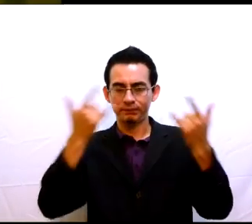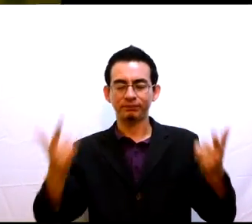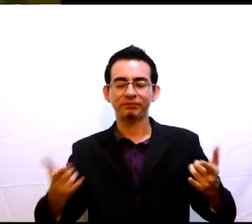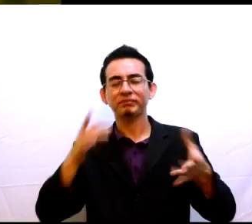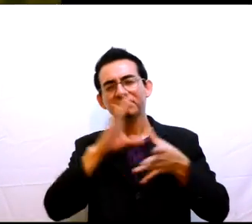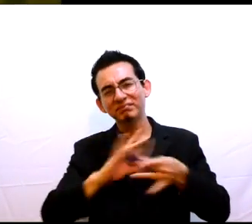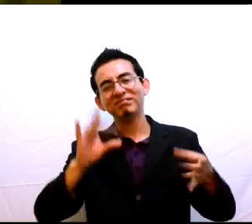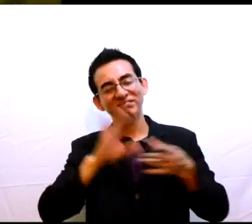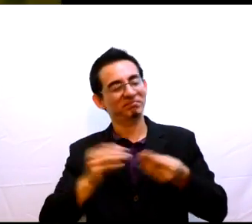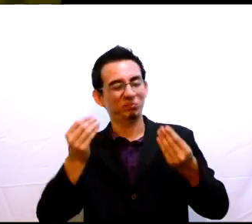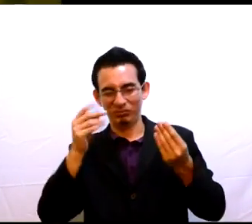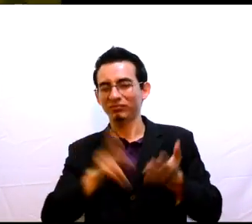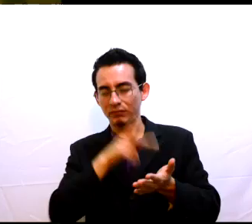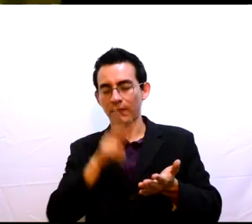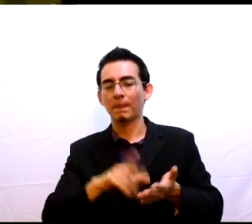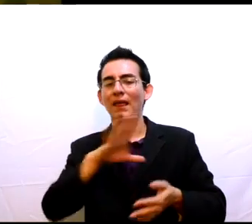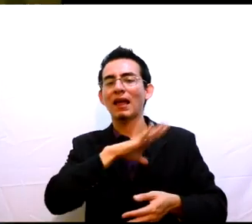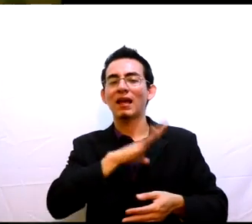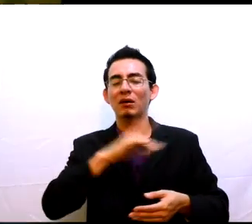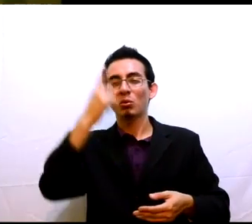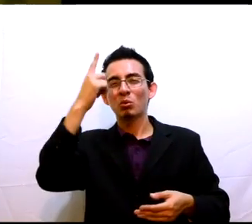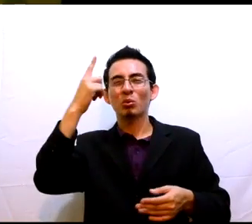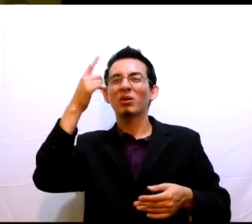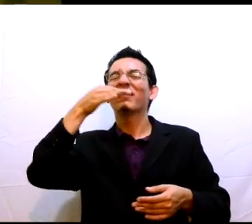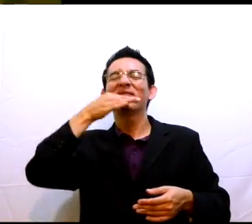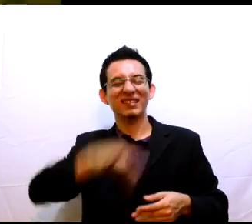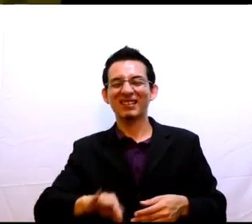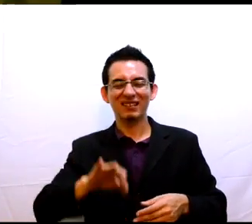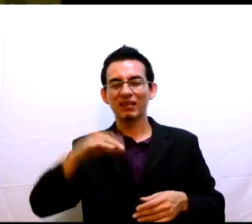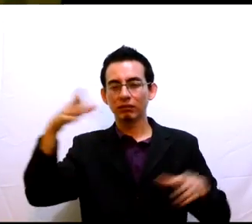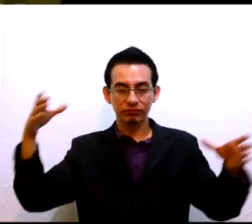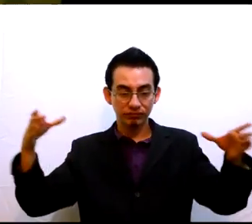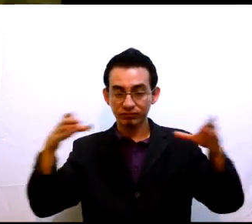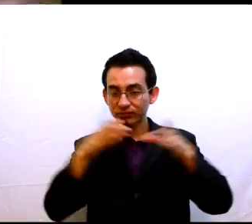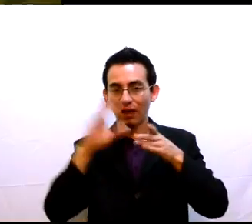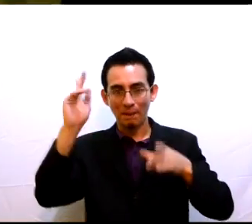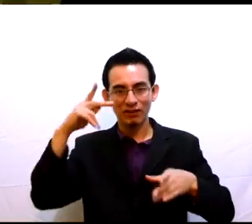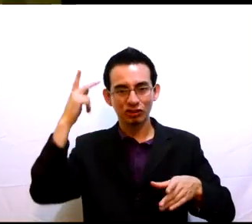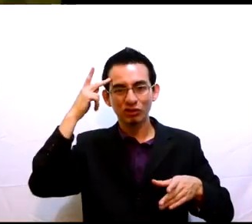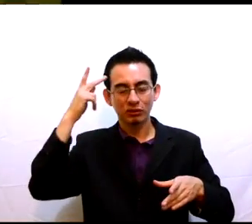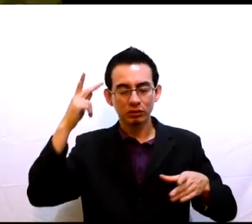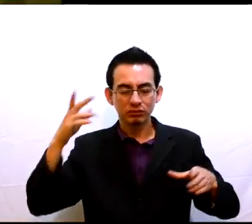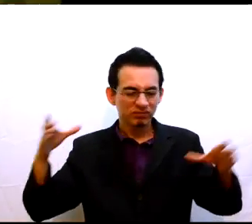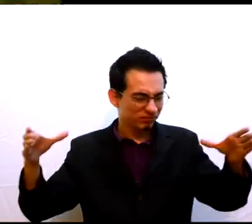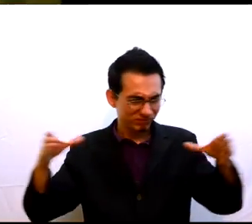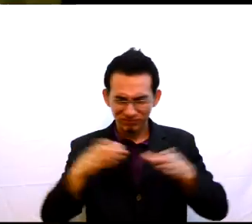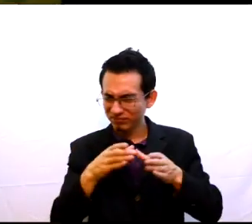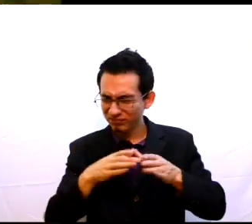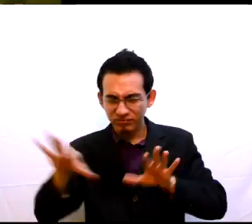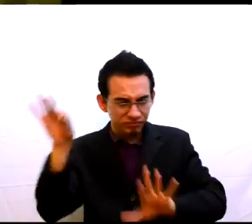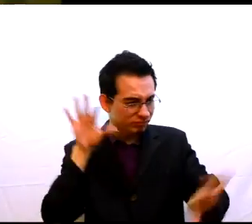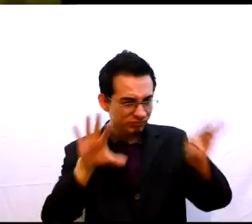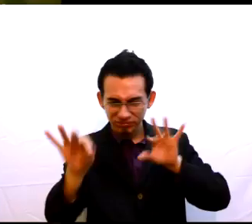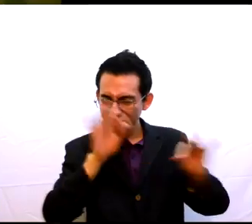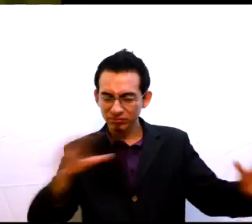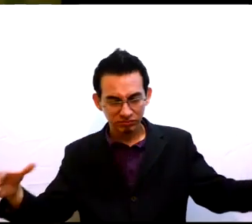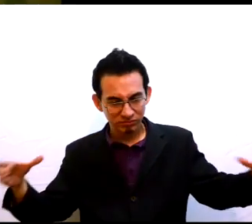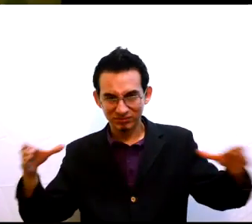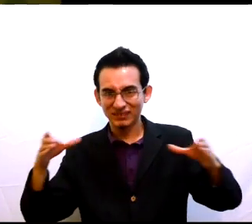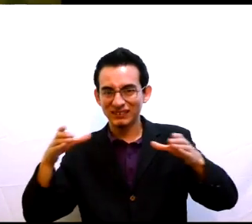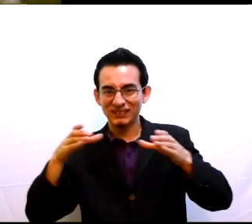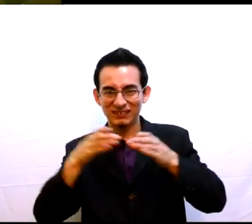he contado en otras ocasiones había un evento para pastores y ese evento era para puros pastores de la sierra